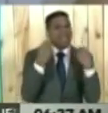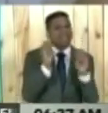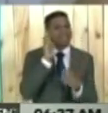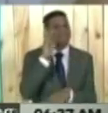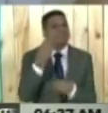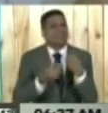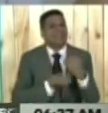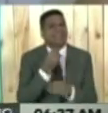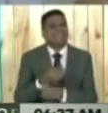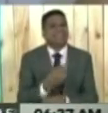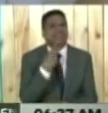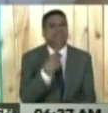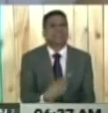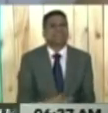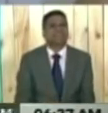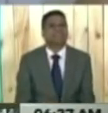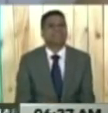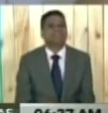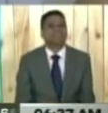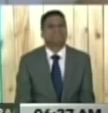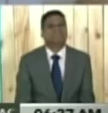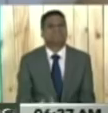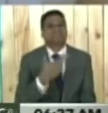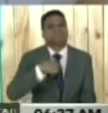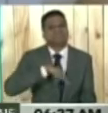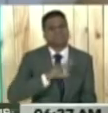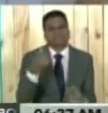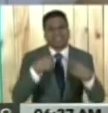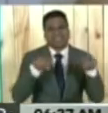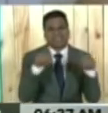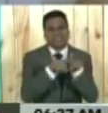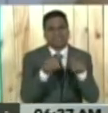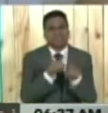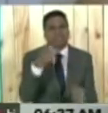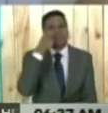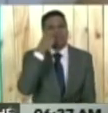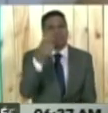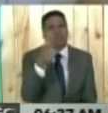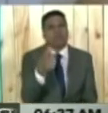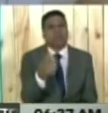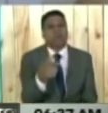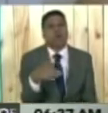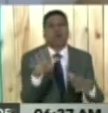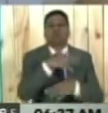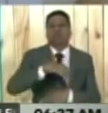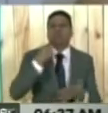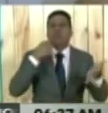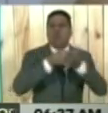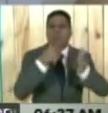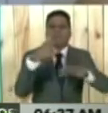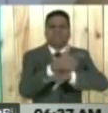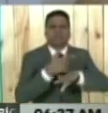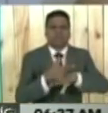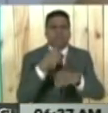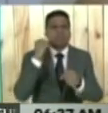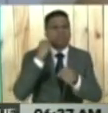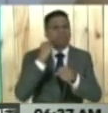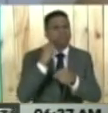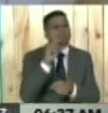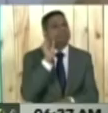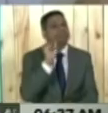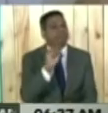dice Héctor allí, que nosotros somos igual que los pueblos donde un golpe parlamentario ha funcionado.